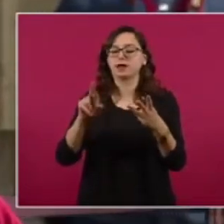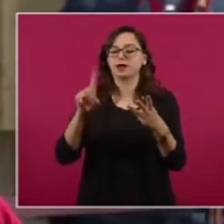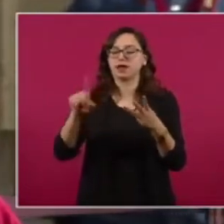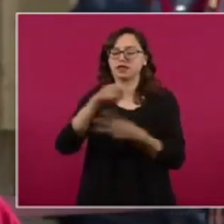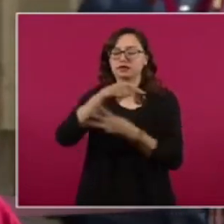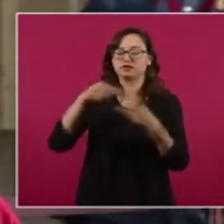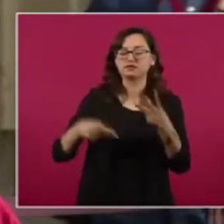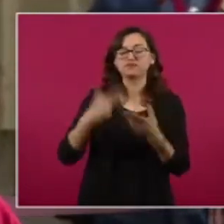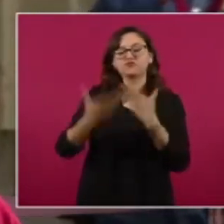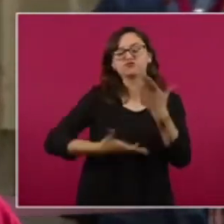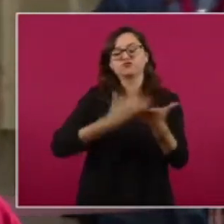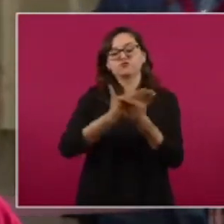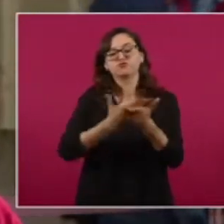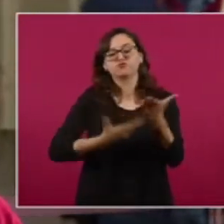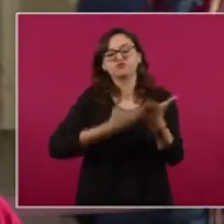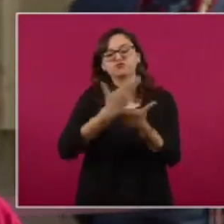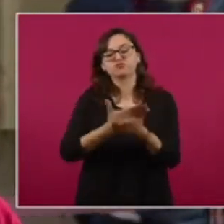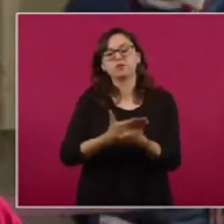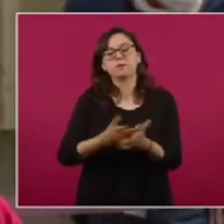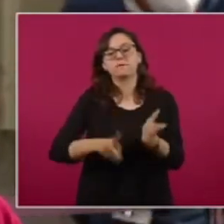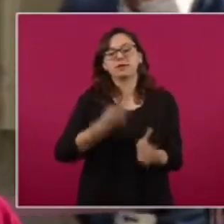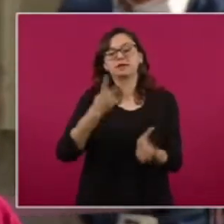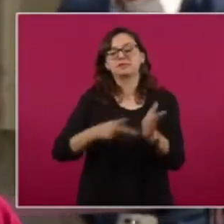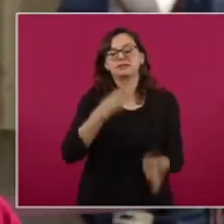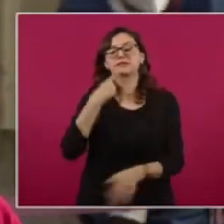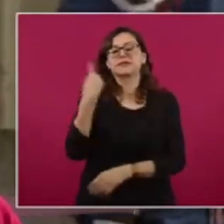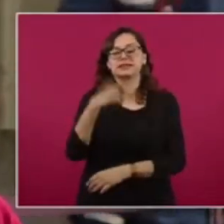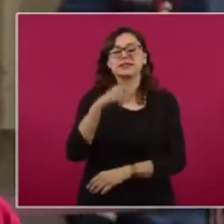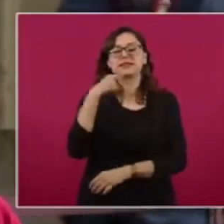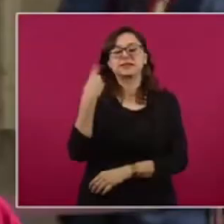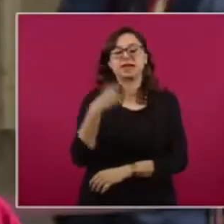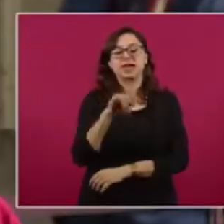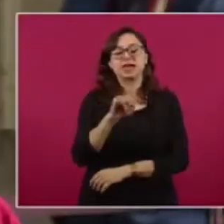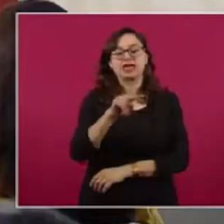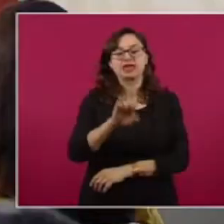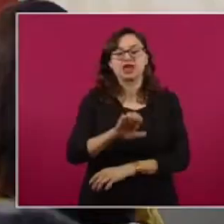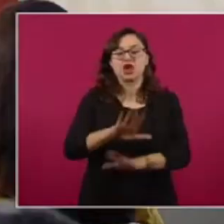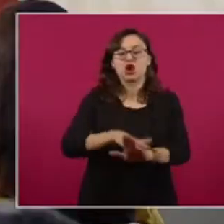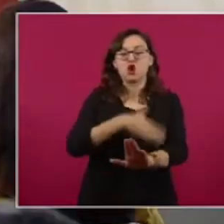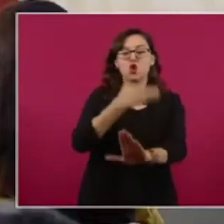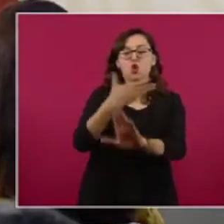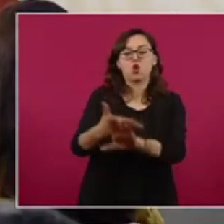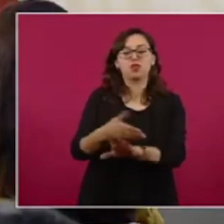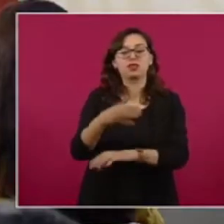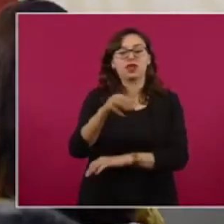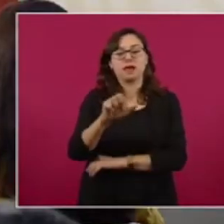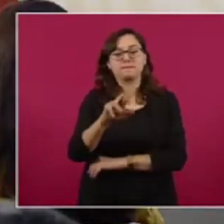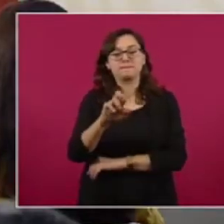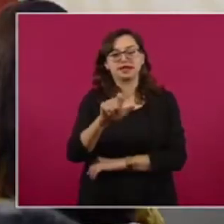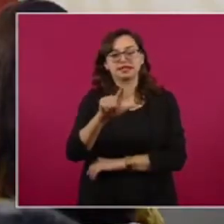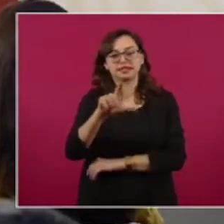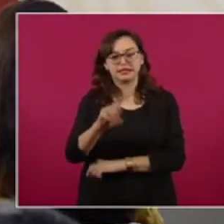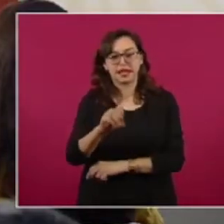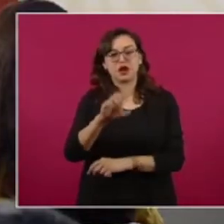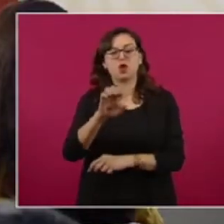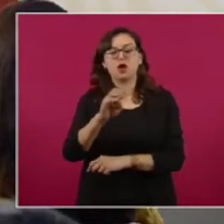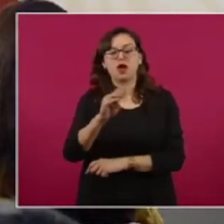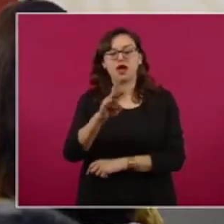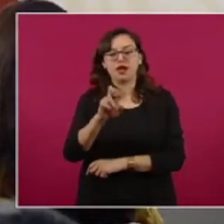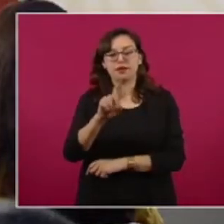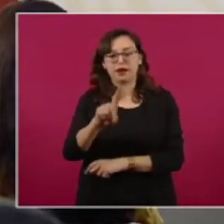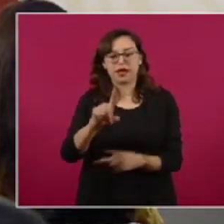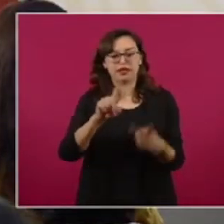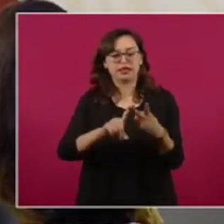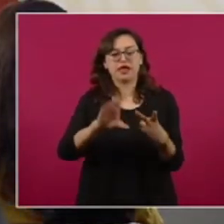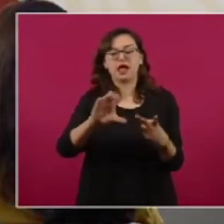de quejas ante el Instituto Nacional Electoral en contra del canciller Marcelo Ebrard, la jefa de gobierno Claudia Sheinbaum y el